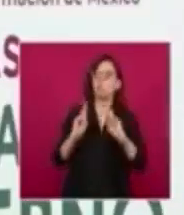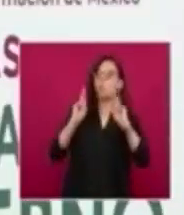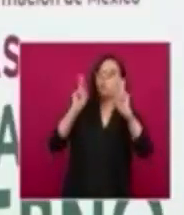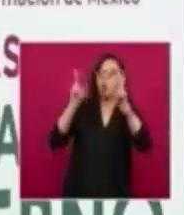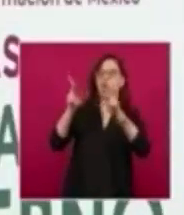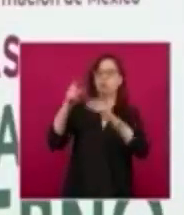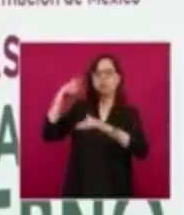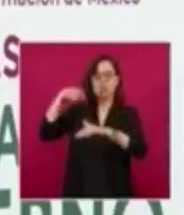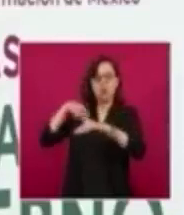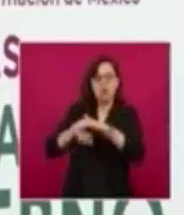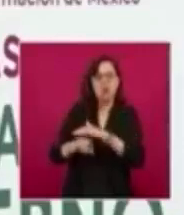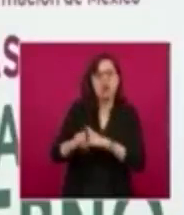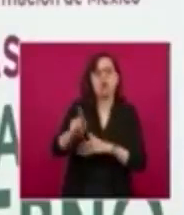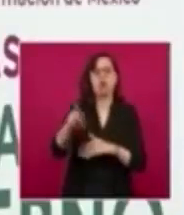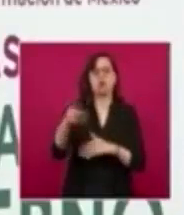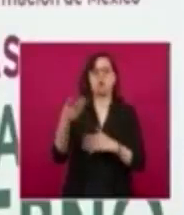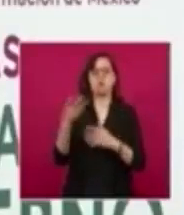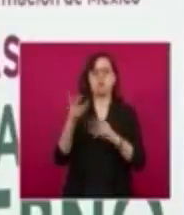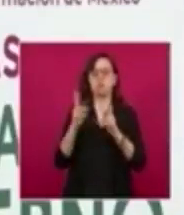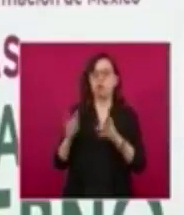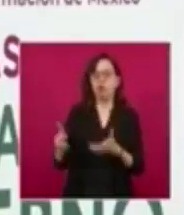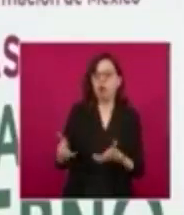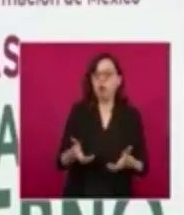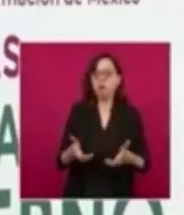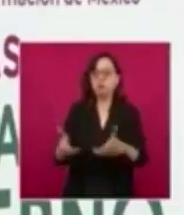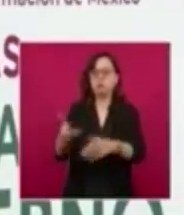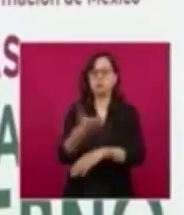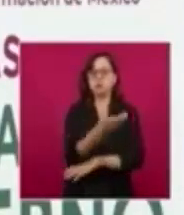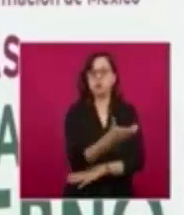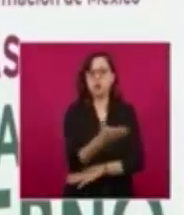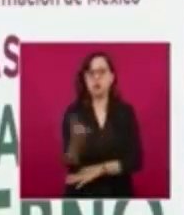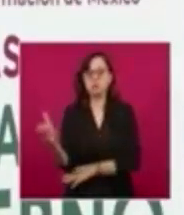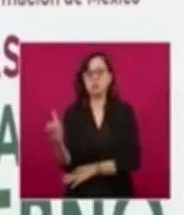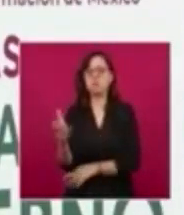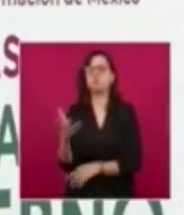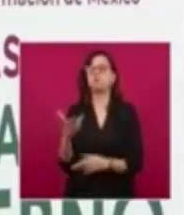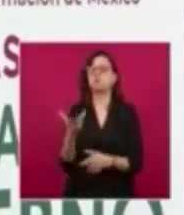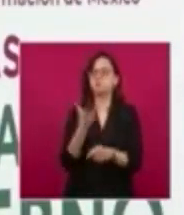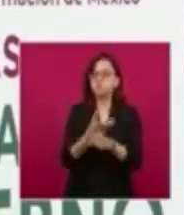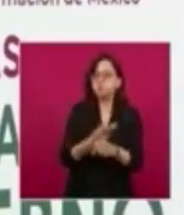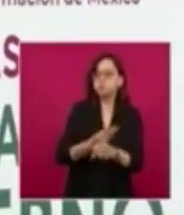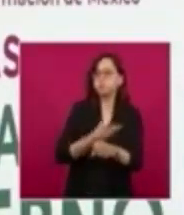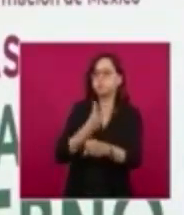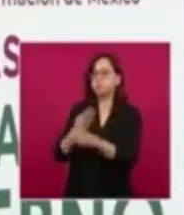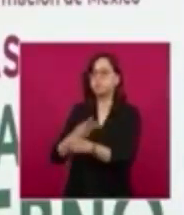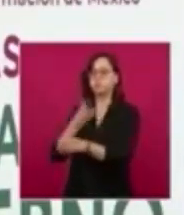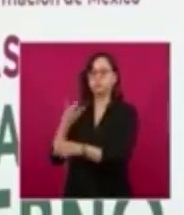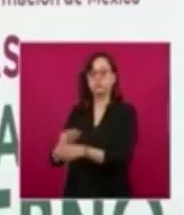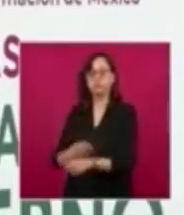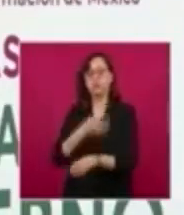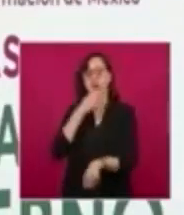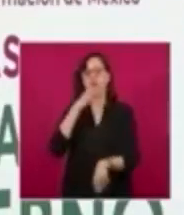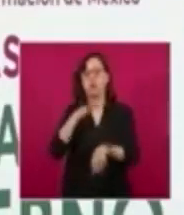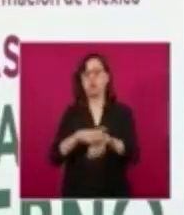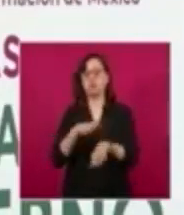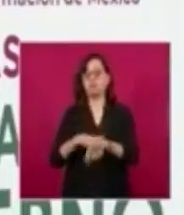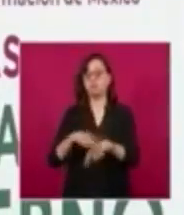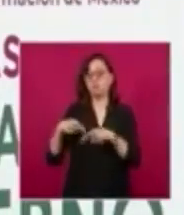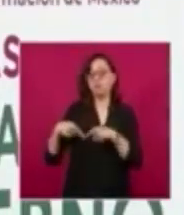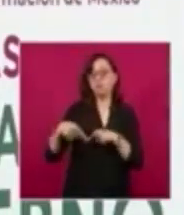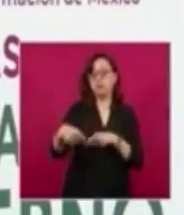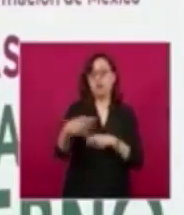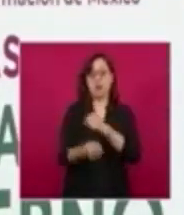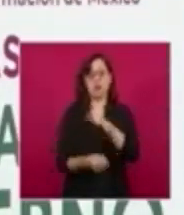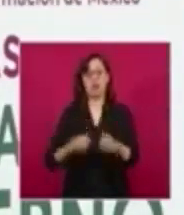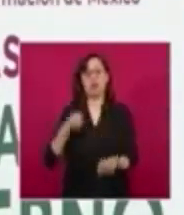de que tanta gente abandone el país. Eso lo dejo. En segundo lugar, la inseguridad. Simplemente en 24 horas el Estado de México hubo como